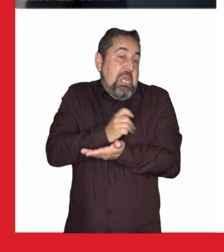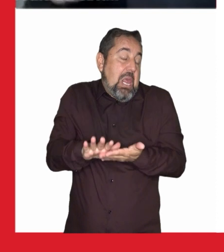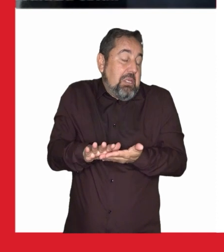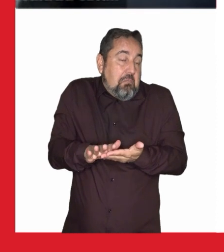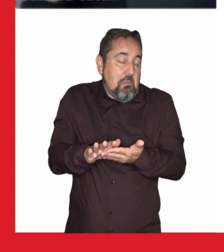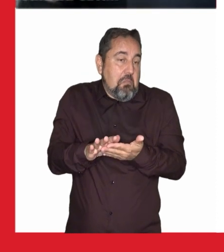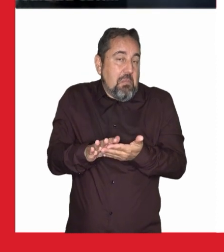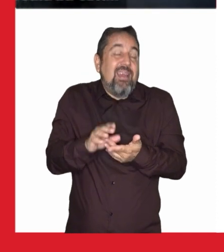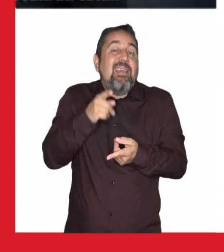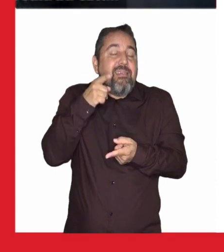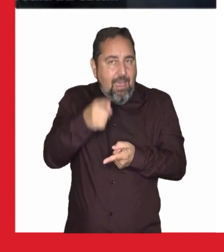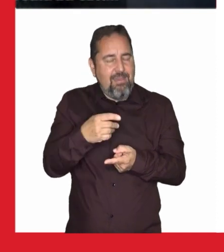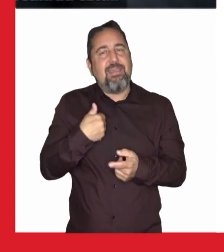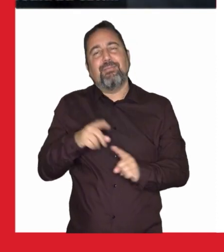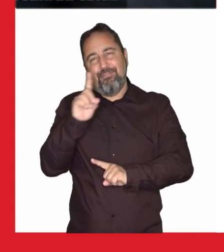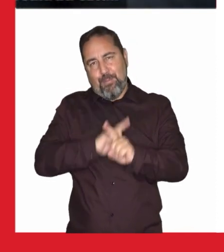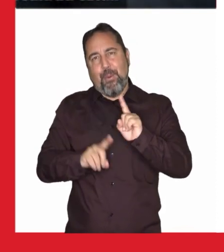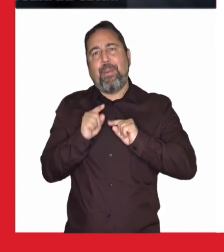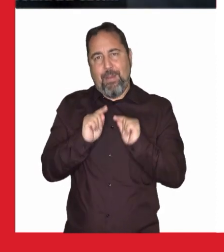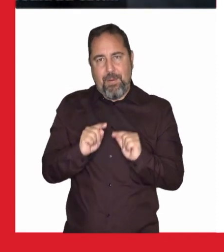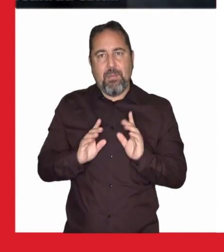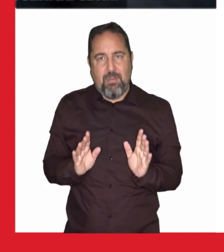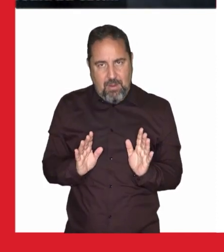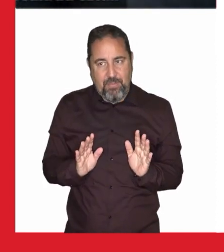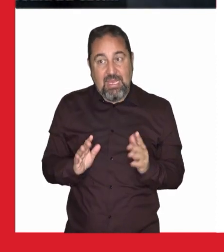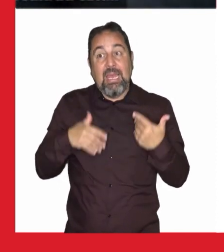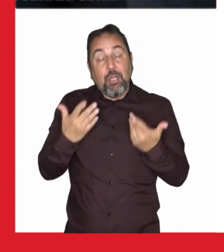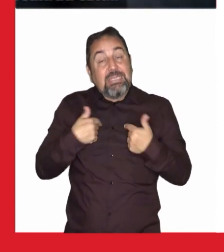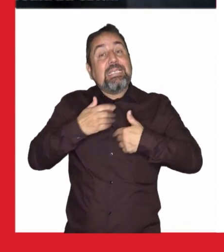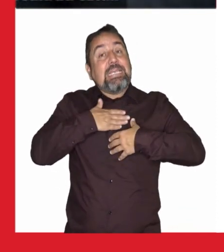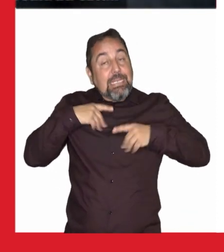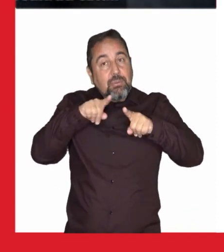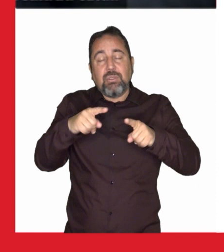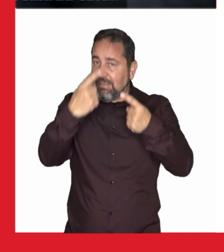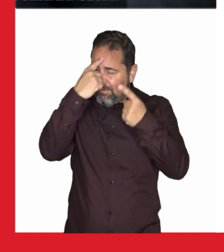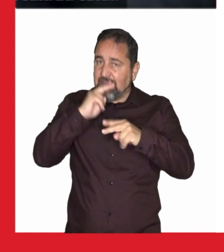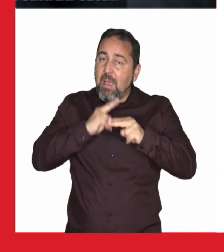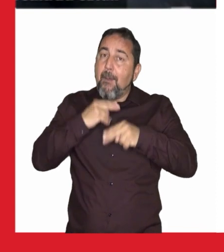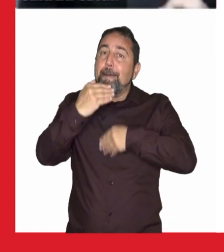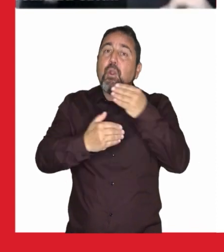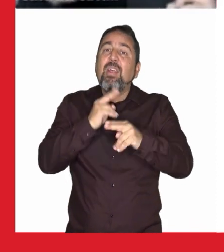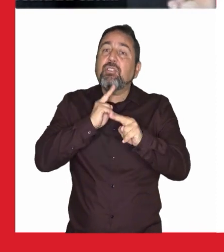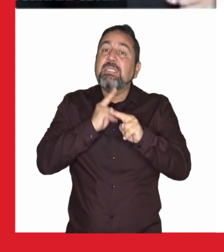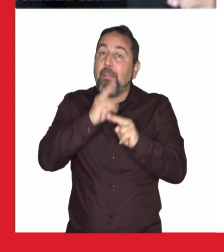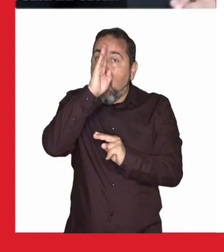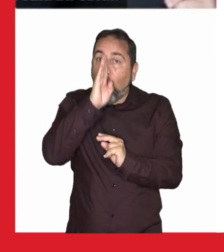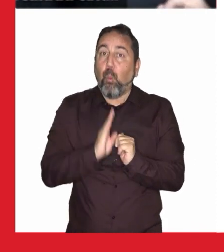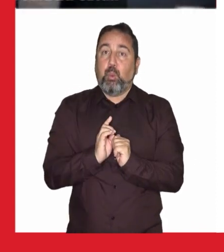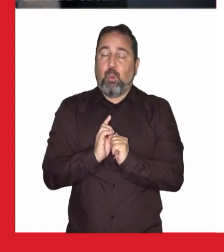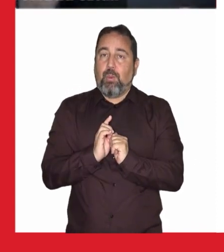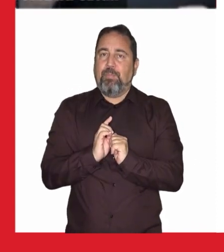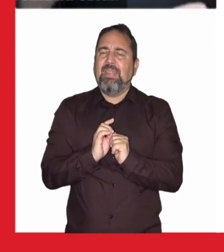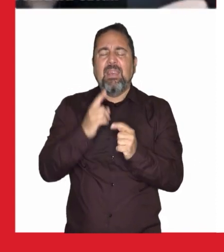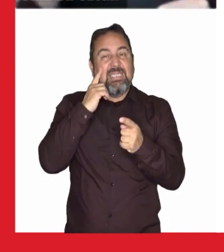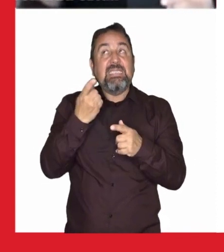hace mi vecino y me lo hace como favorita, no lo tengo en cuenta. Y ahí es cuando la lío. ¿Sí? Entonces, ahí es donde os queremos invitar a que tengáis en